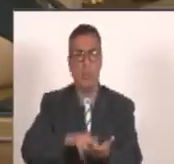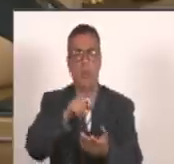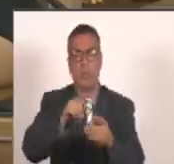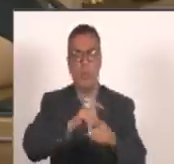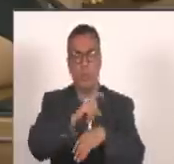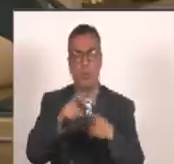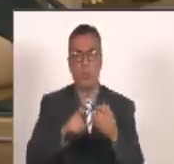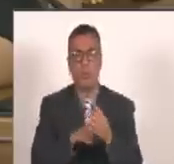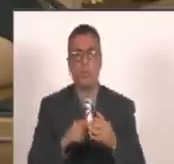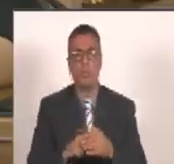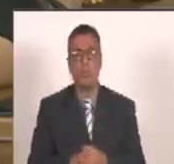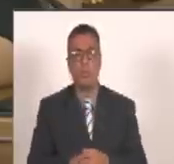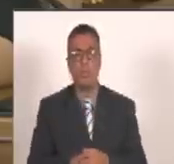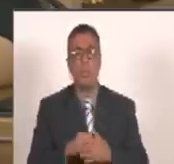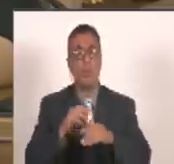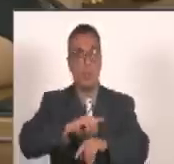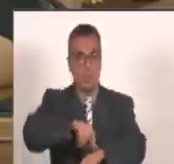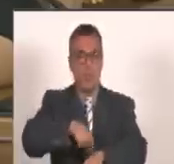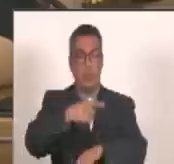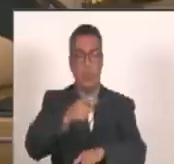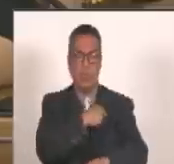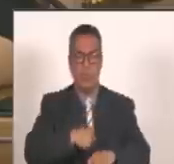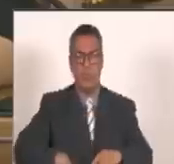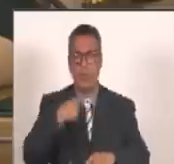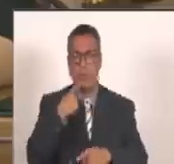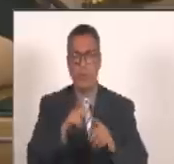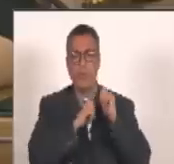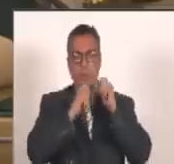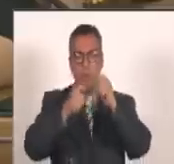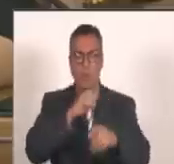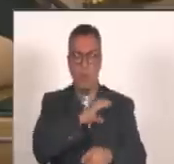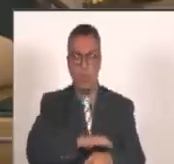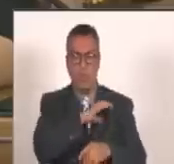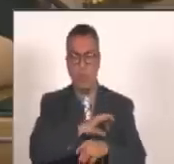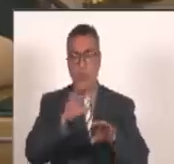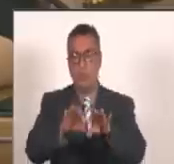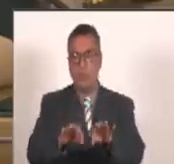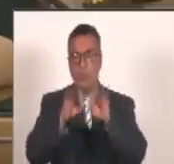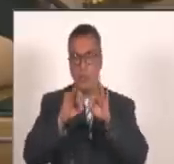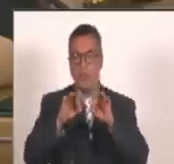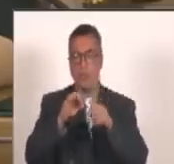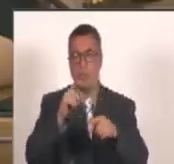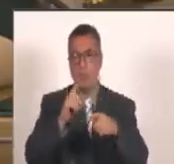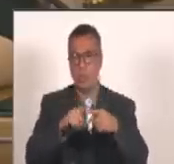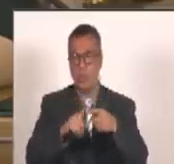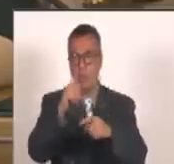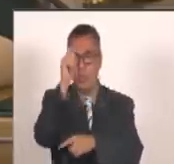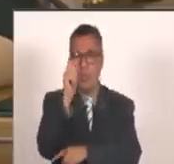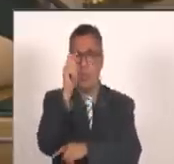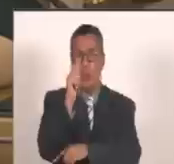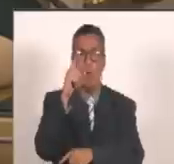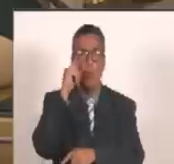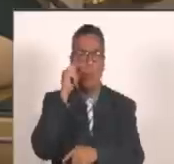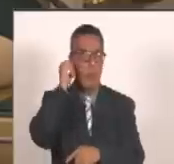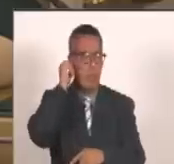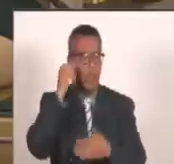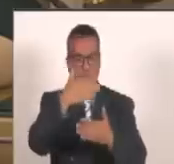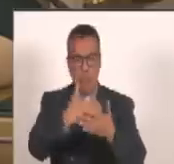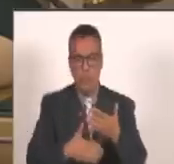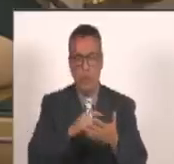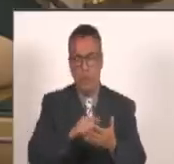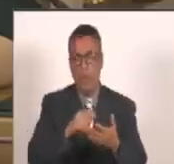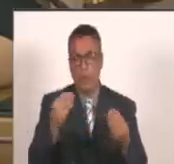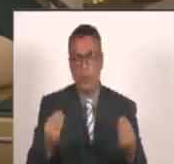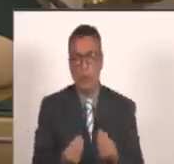por unanimidad. Acto seguido, el presidente designó una comisión especial integrada por las diputadas y diputados indicados en